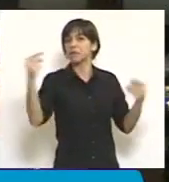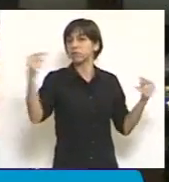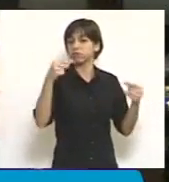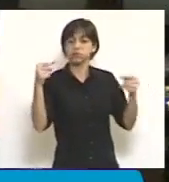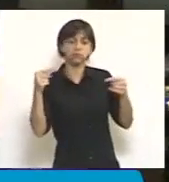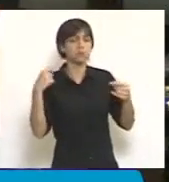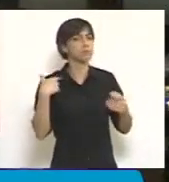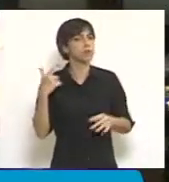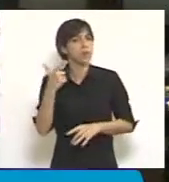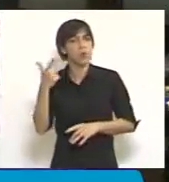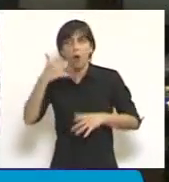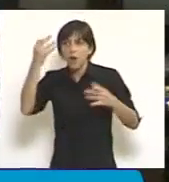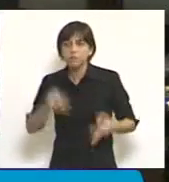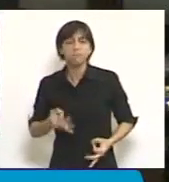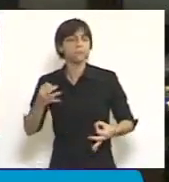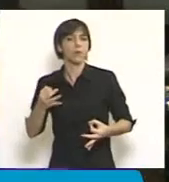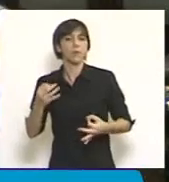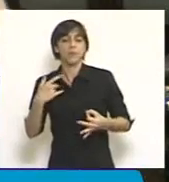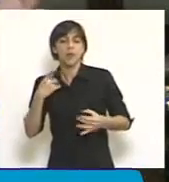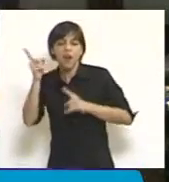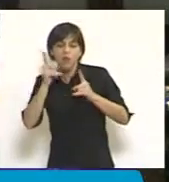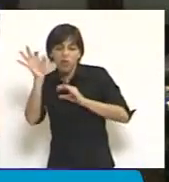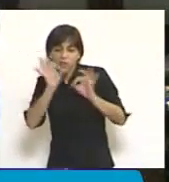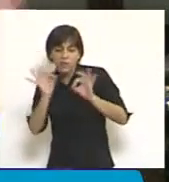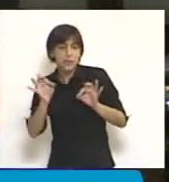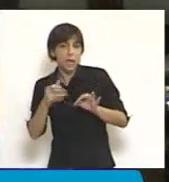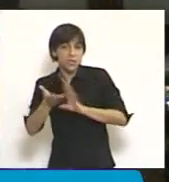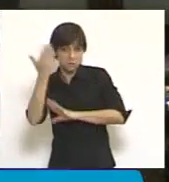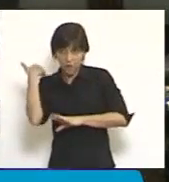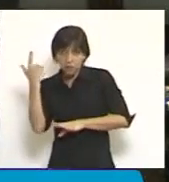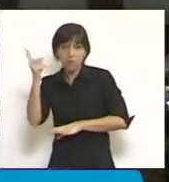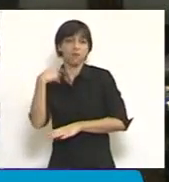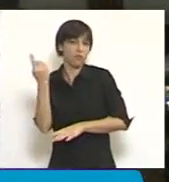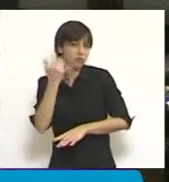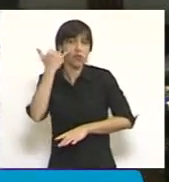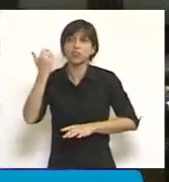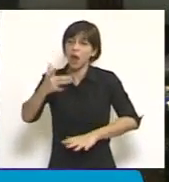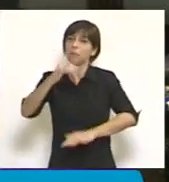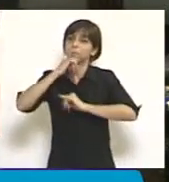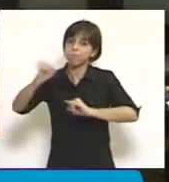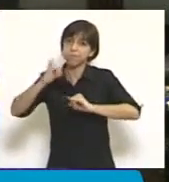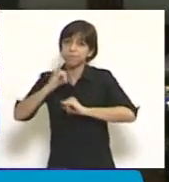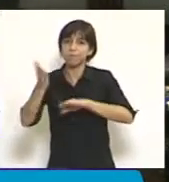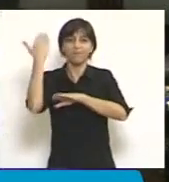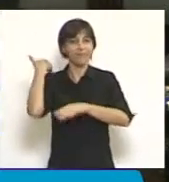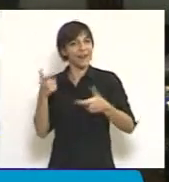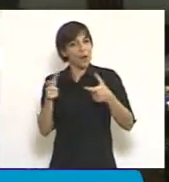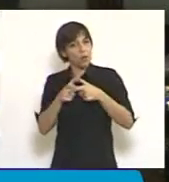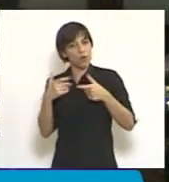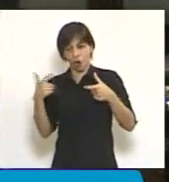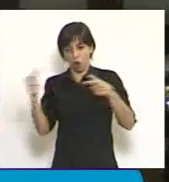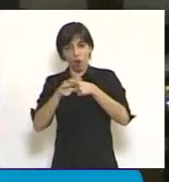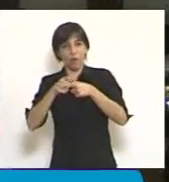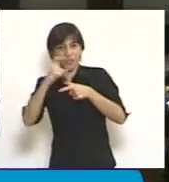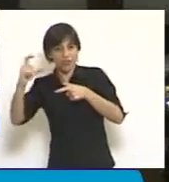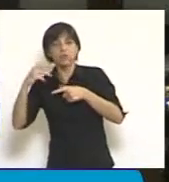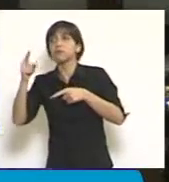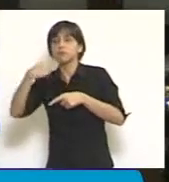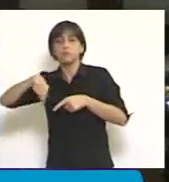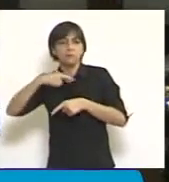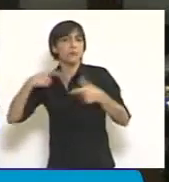porque violan claramente y sin justificación alguna la autonomía de la Ciudad de Buenos Aires, sino porque contienen estas inconsistencias,